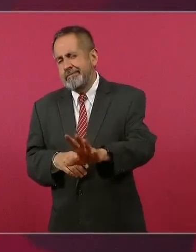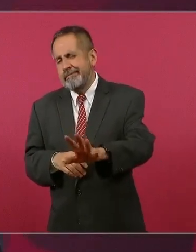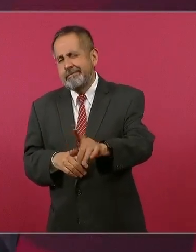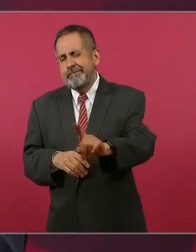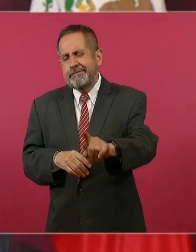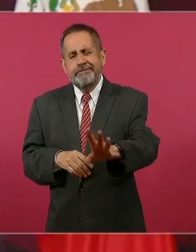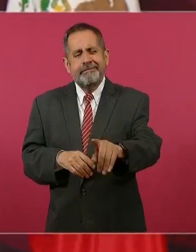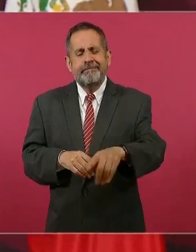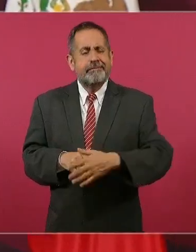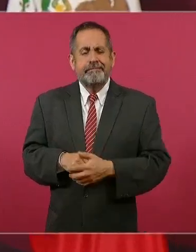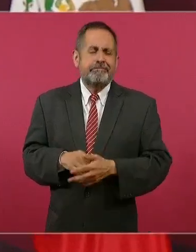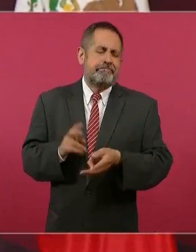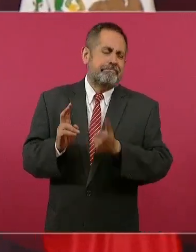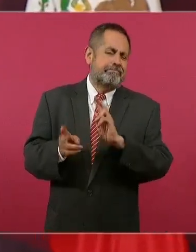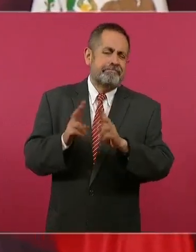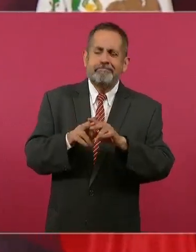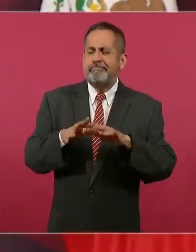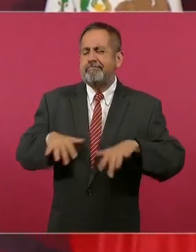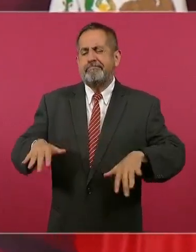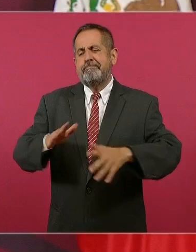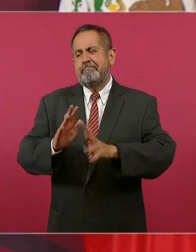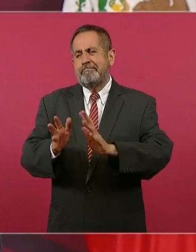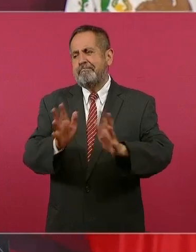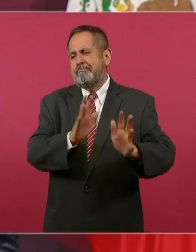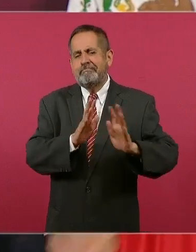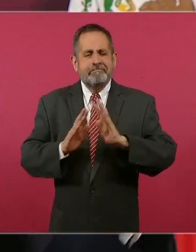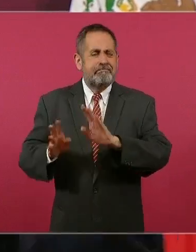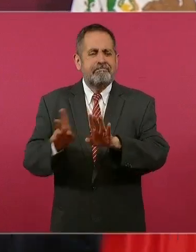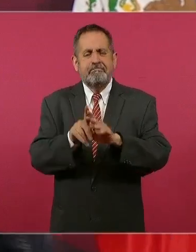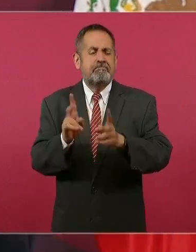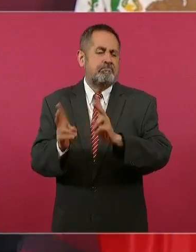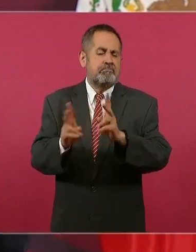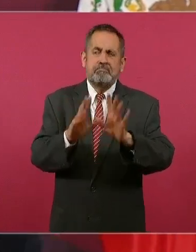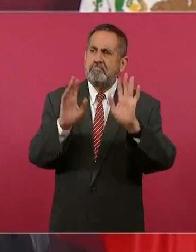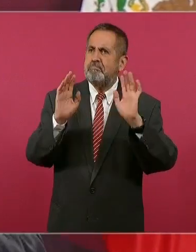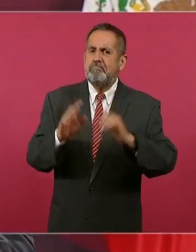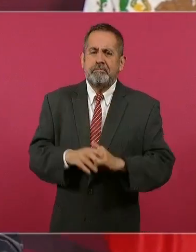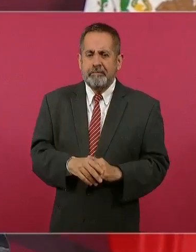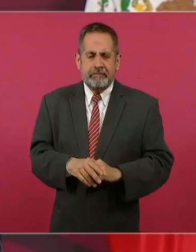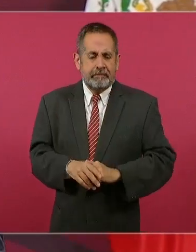No, hablamos en general de